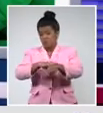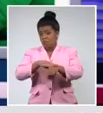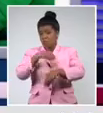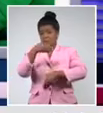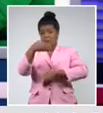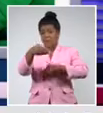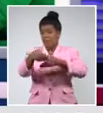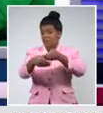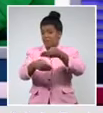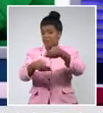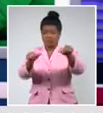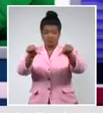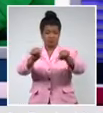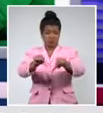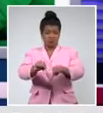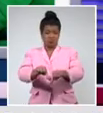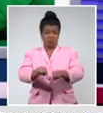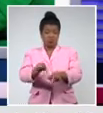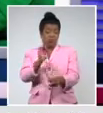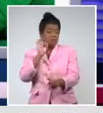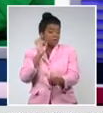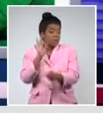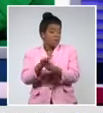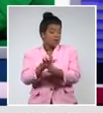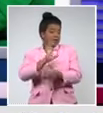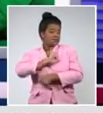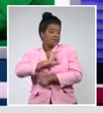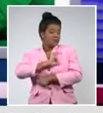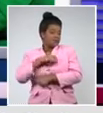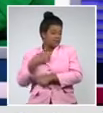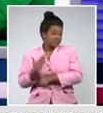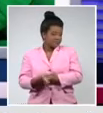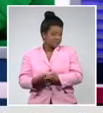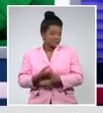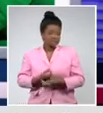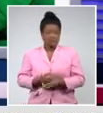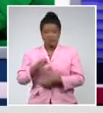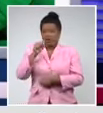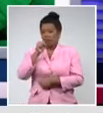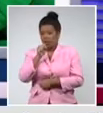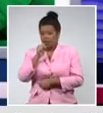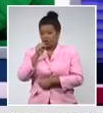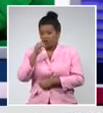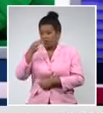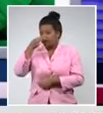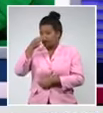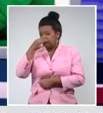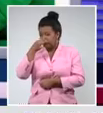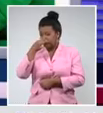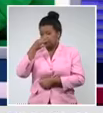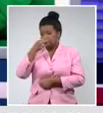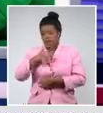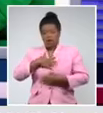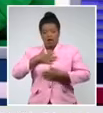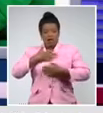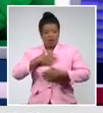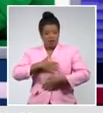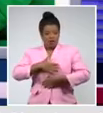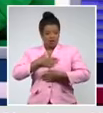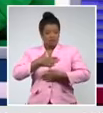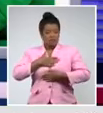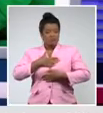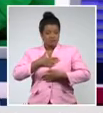presentó. Inicialmente la sintomatología que tuvo fue tos, expectoración y falta de aire. Se detectó